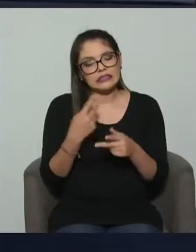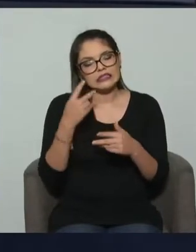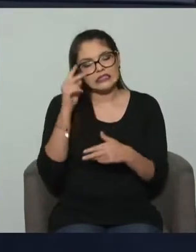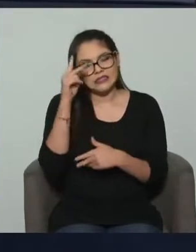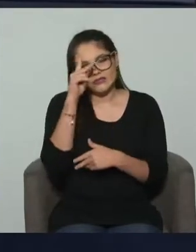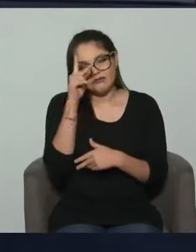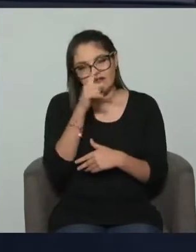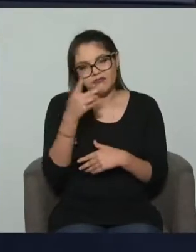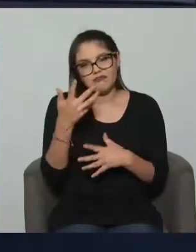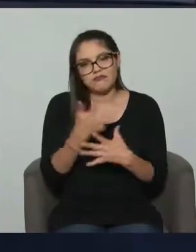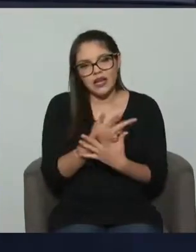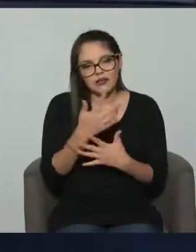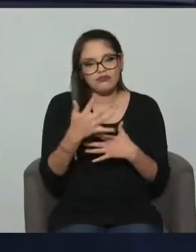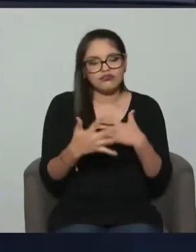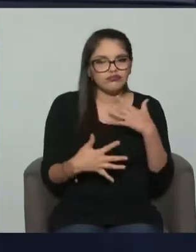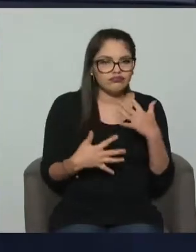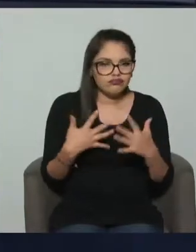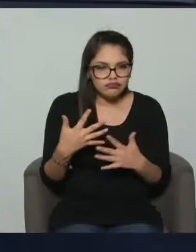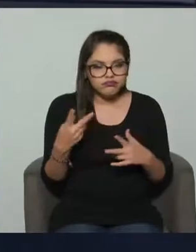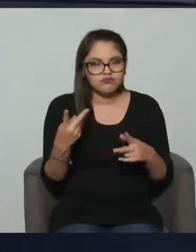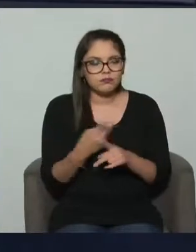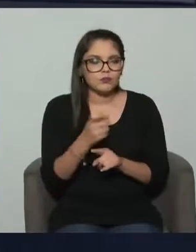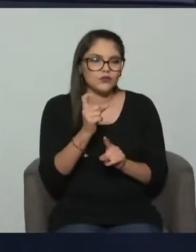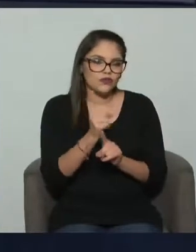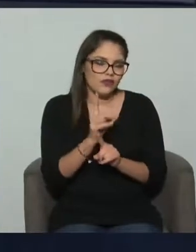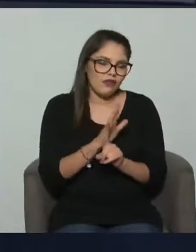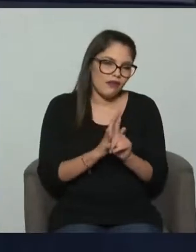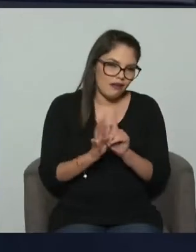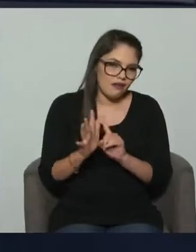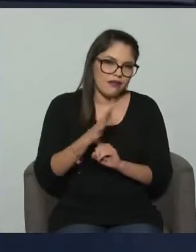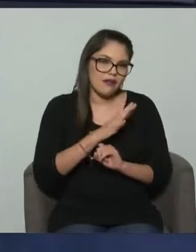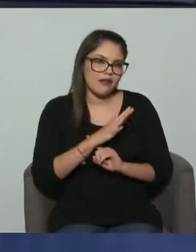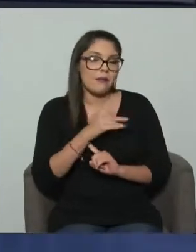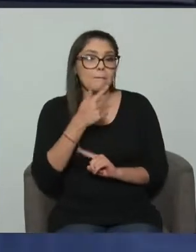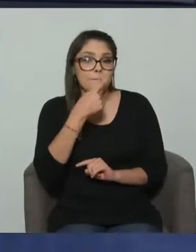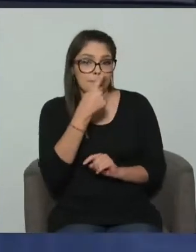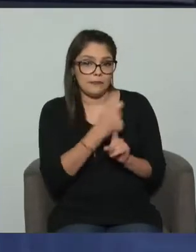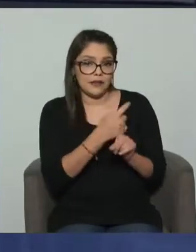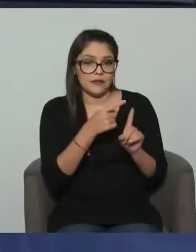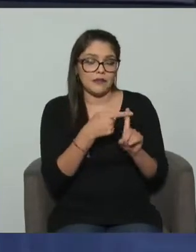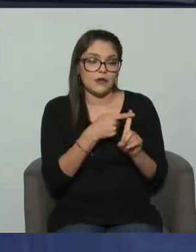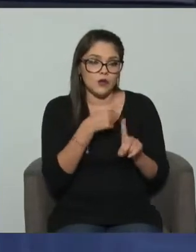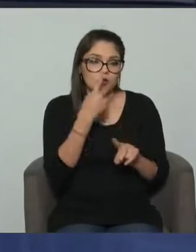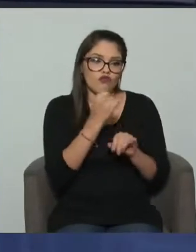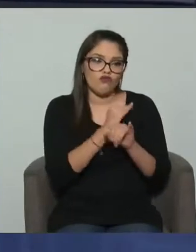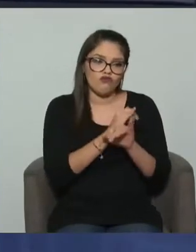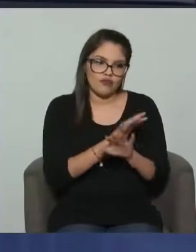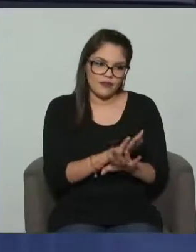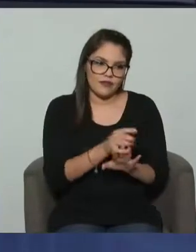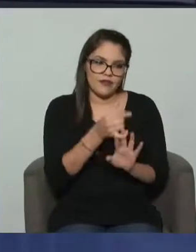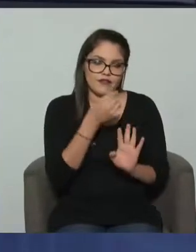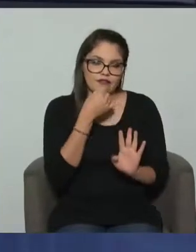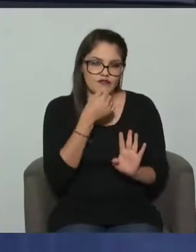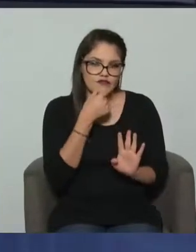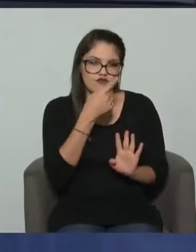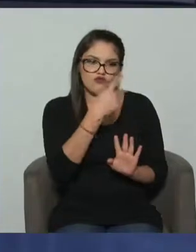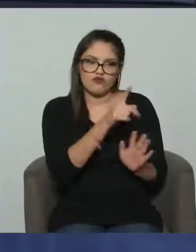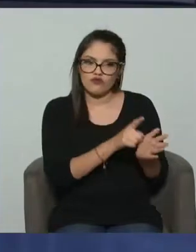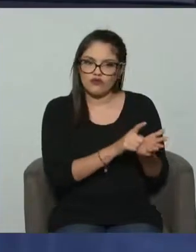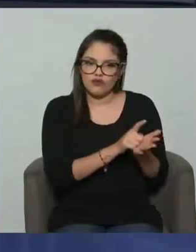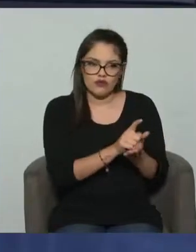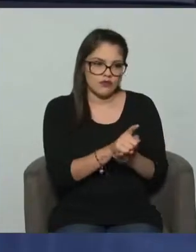como consecuencias a nivel del tejido social, ¿no? Entonces, primero es resguardar los datos del niño, o sea que finalmente es un derecho que él tiene y que